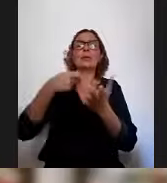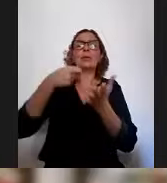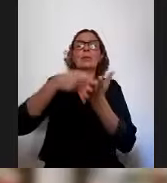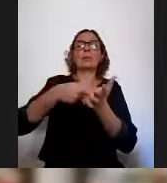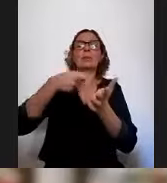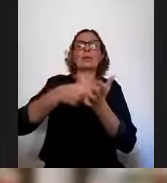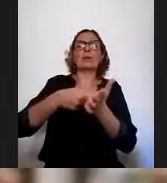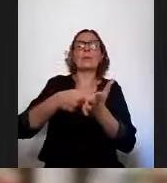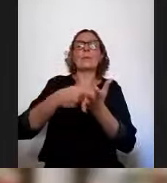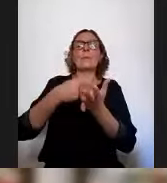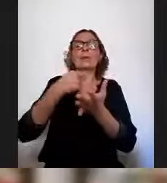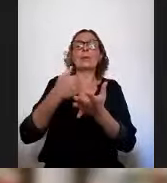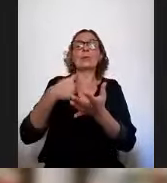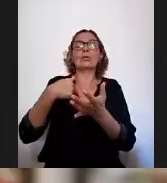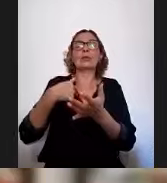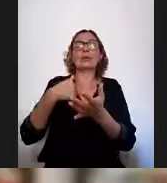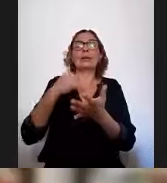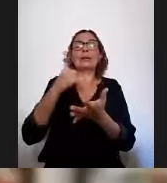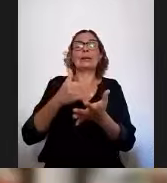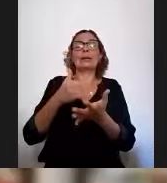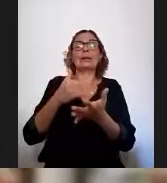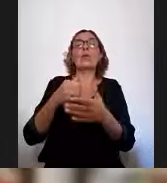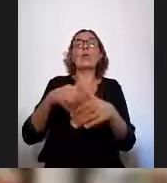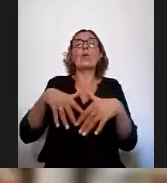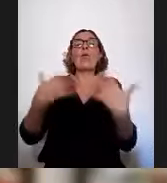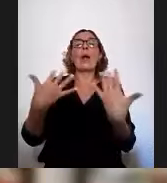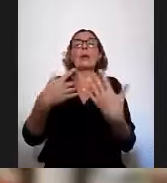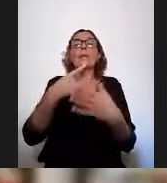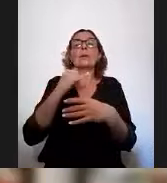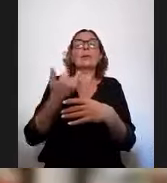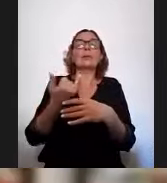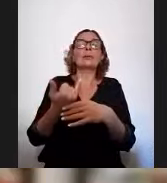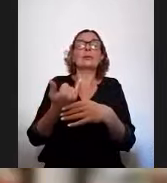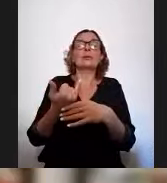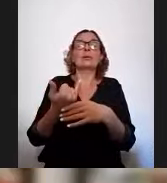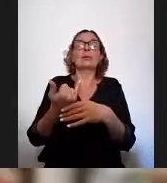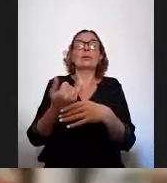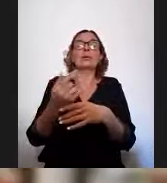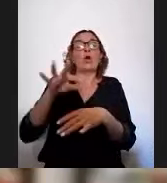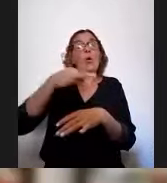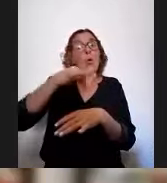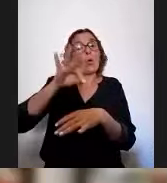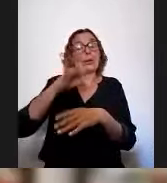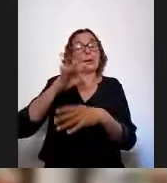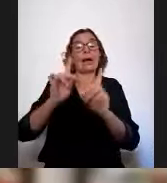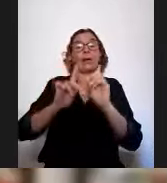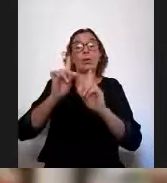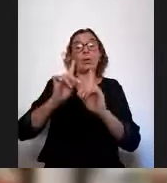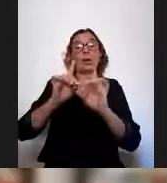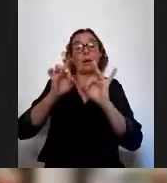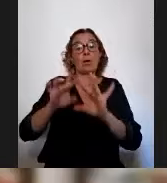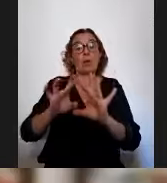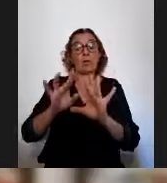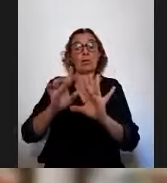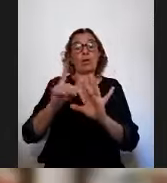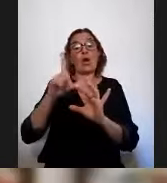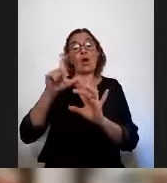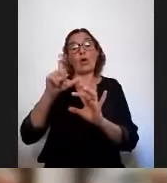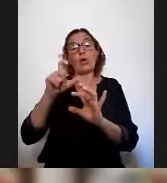a tener. ¿Cuáles pueden ser algunas, no son las únicas, algunas, las más comunes? Obviamente, aporte de